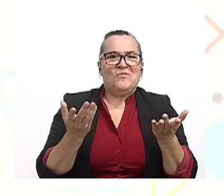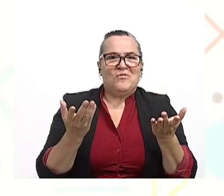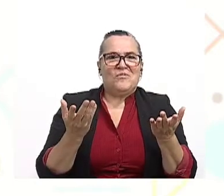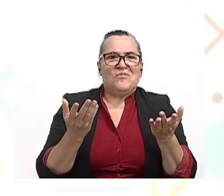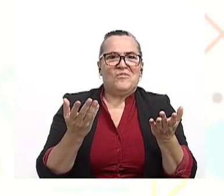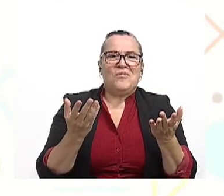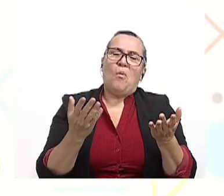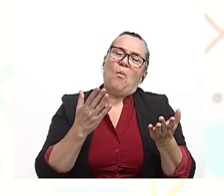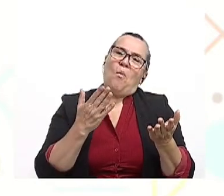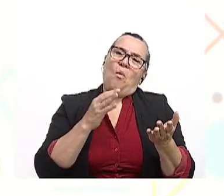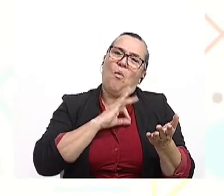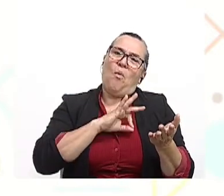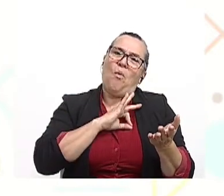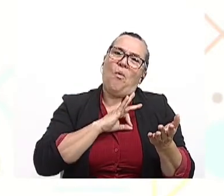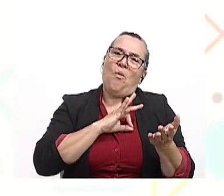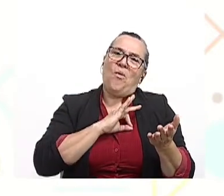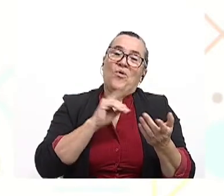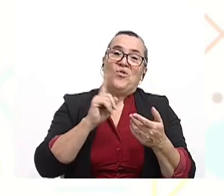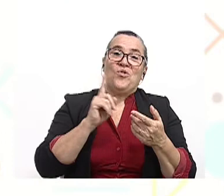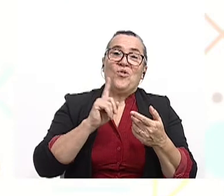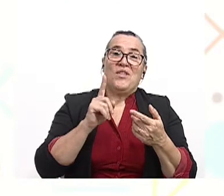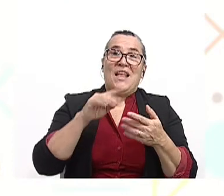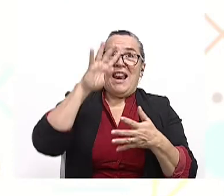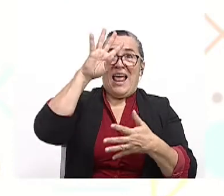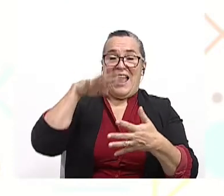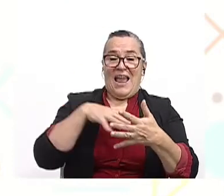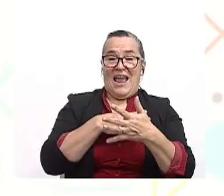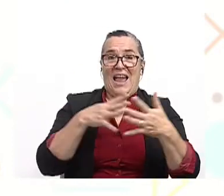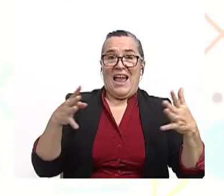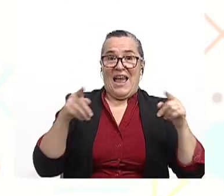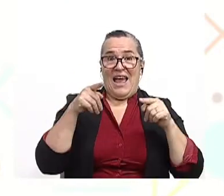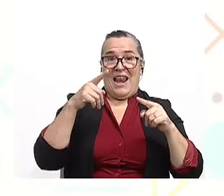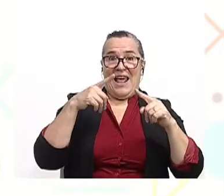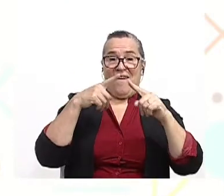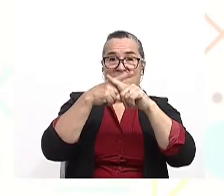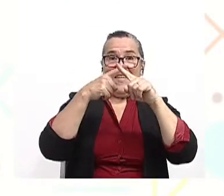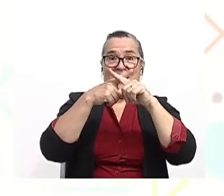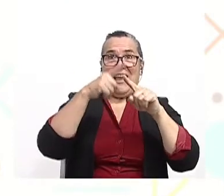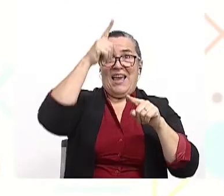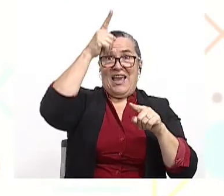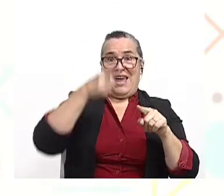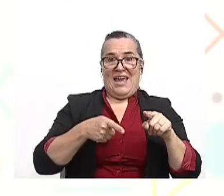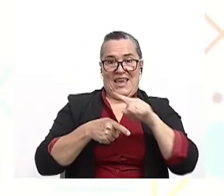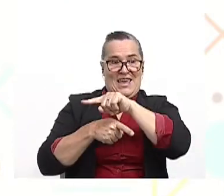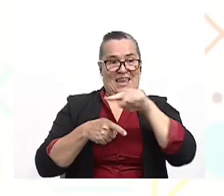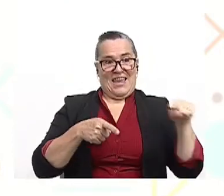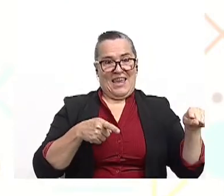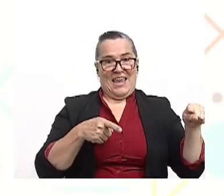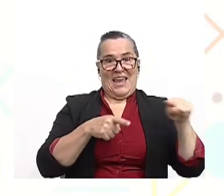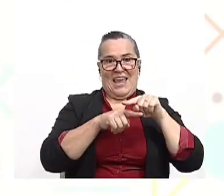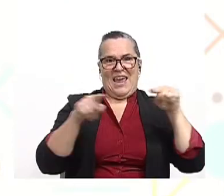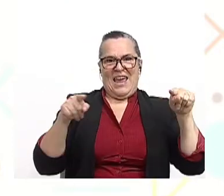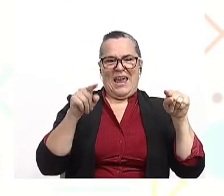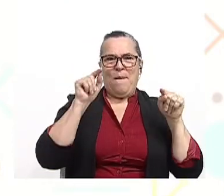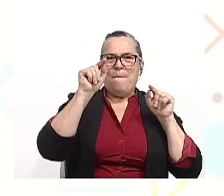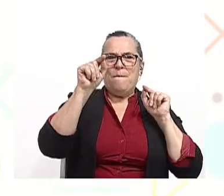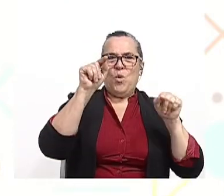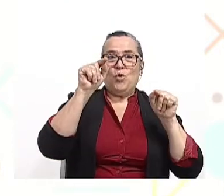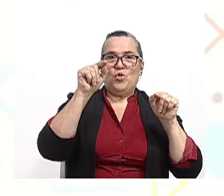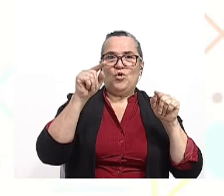muy convenientes son los puntos donde la gráfica interseca los ejes. Por eso son importantes conocer los puntos de